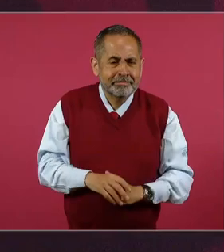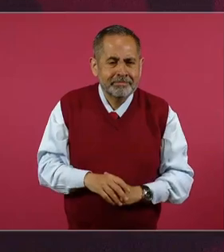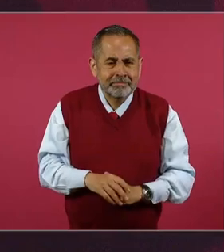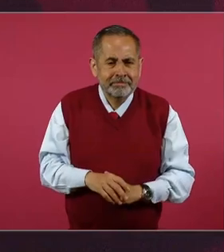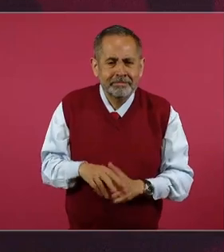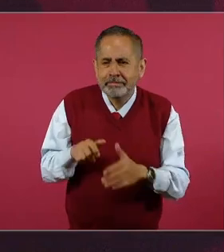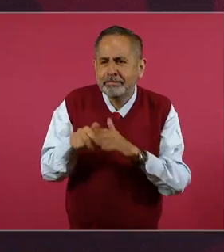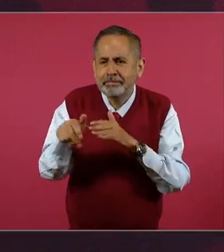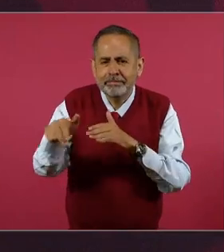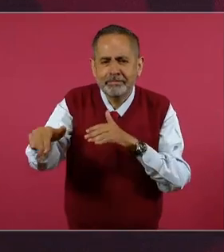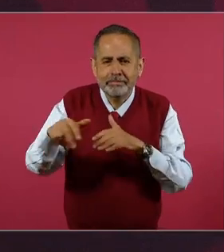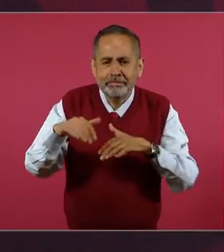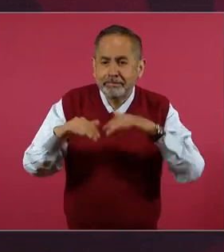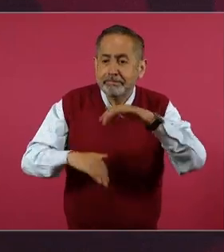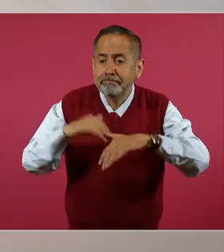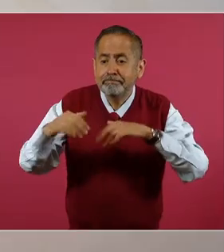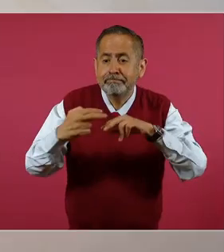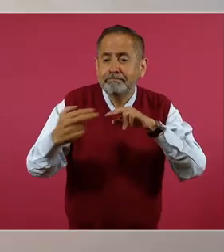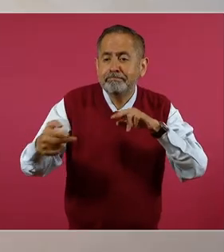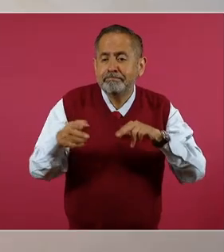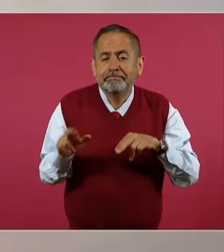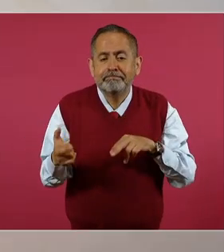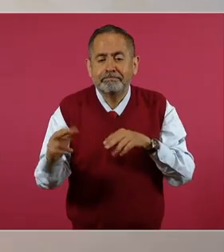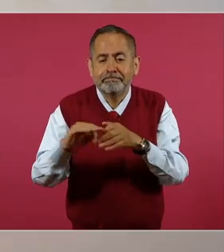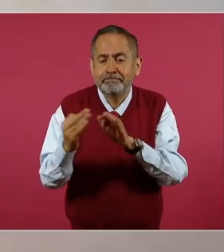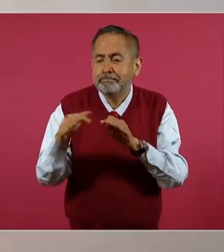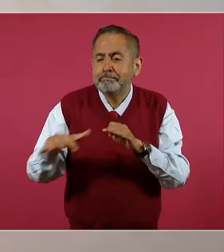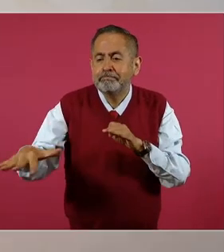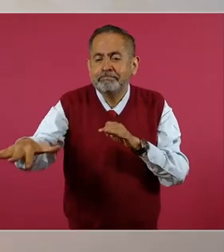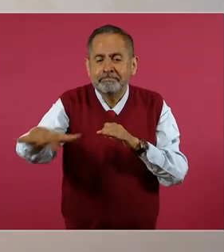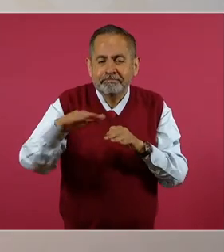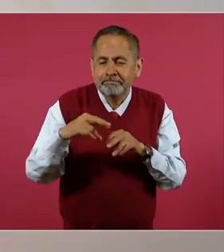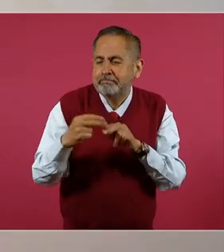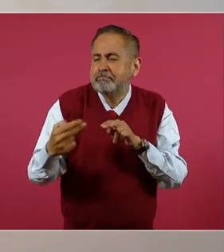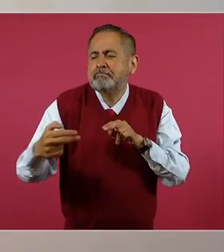a nadar al Nututum, ¿sí?,